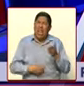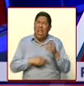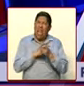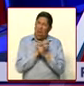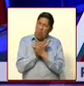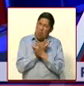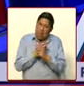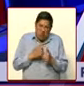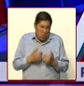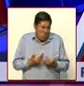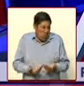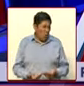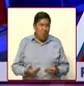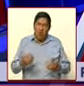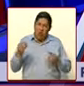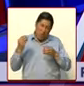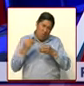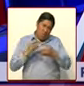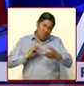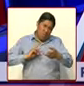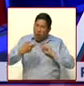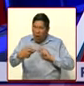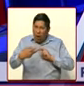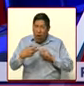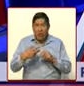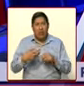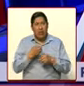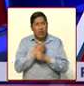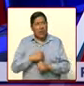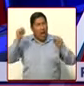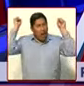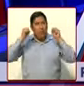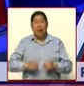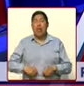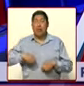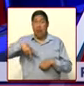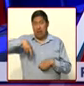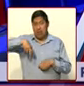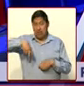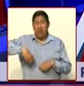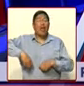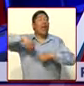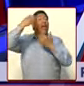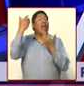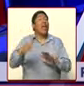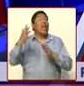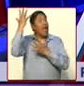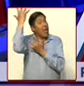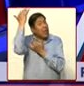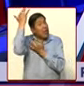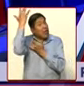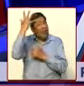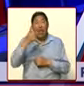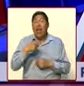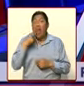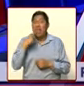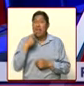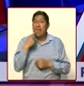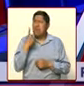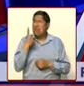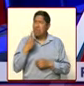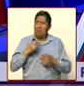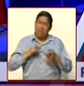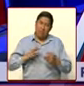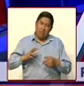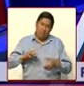necesita, cómo le podrían colocar para poder salvarle la pierna. Hay esperanza, sí. Eso es lo que importa, sí, porque sí, uno sí pensaría quizá con una